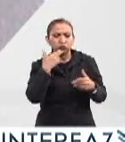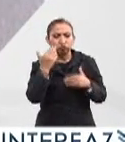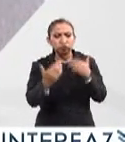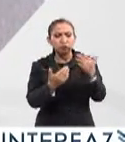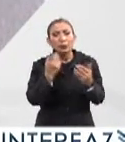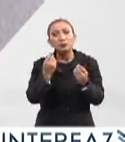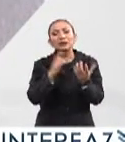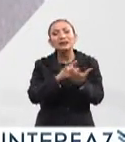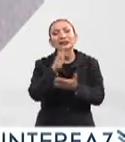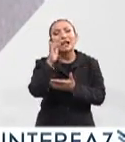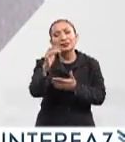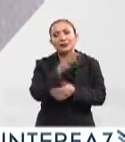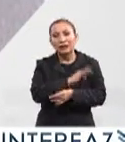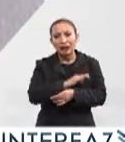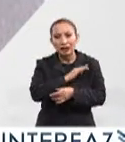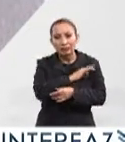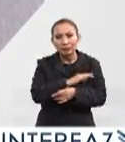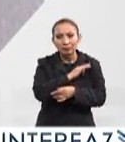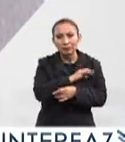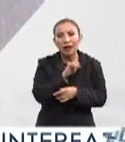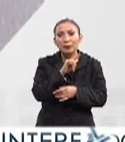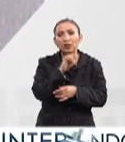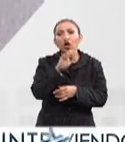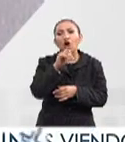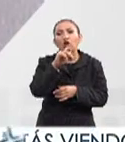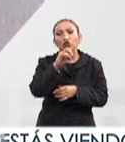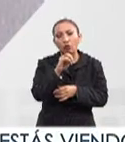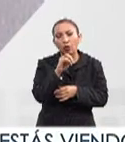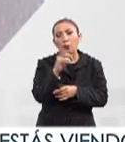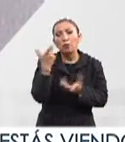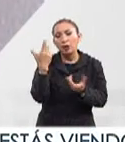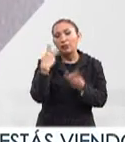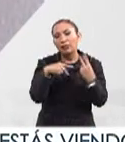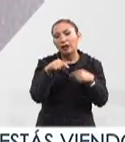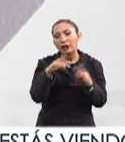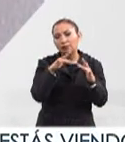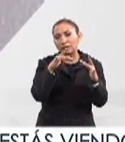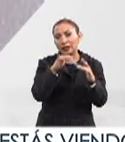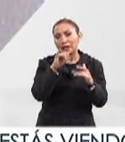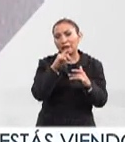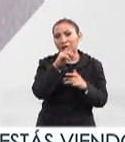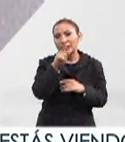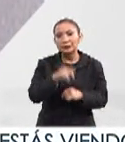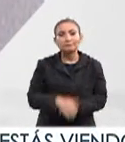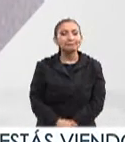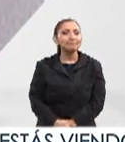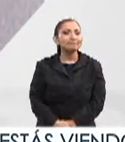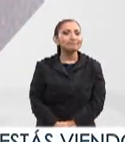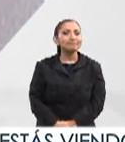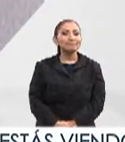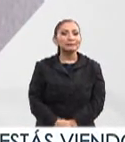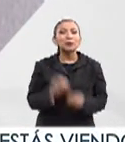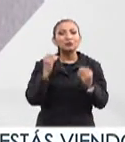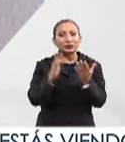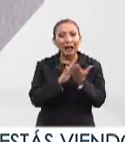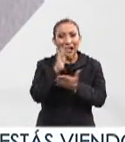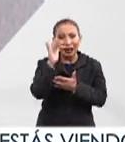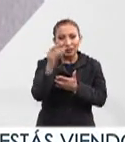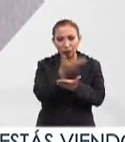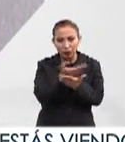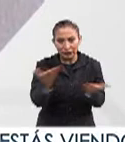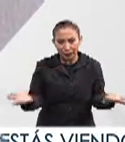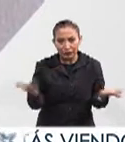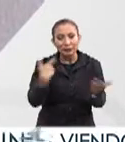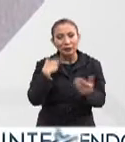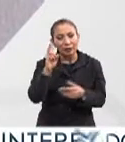productividad. Te agradecemos mucho, felicidades Alberto Coto García por haber estado con nosotros esta mañana en Interfaz. Muchísimas gracias a